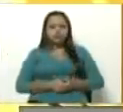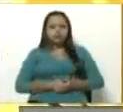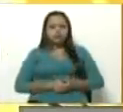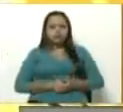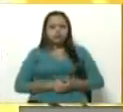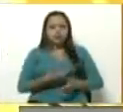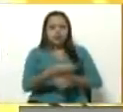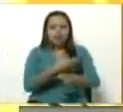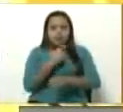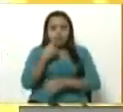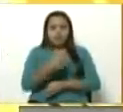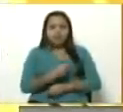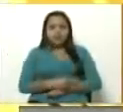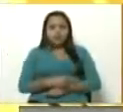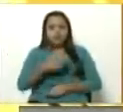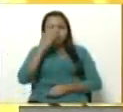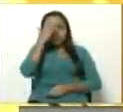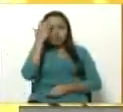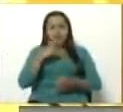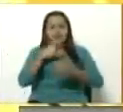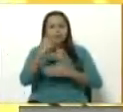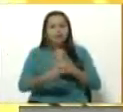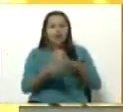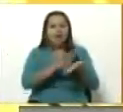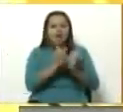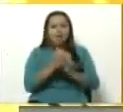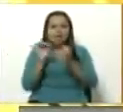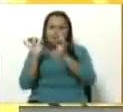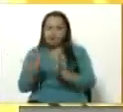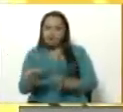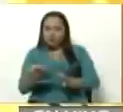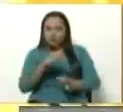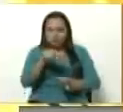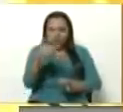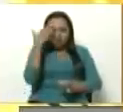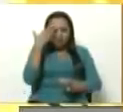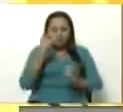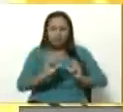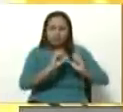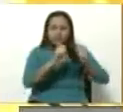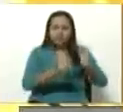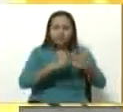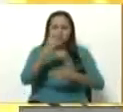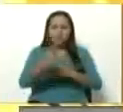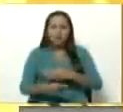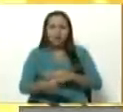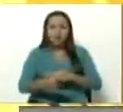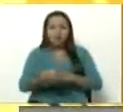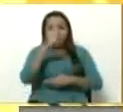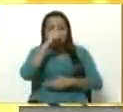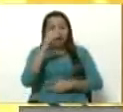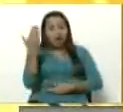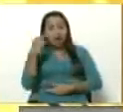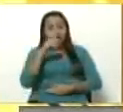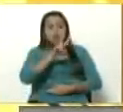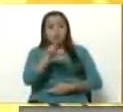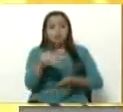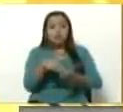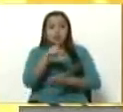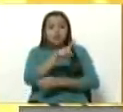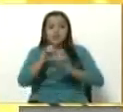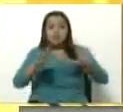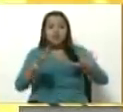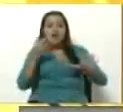lo decía, del programa Arepa Segura. Ustedes saben que nosotros iniciamos un programa en 2017, le